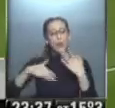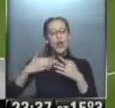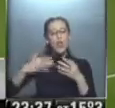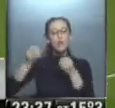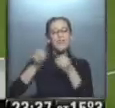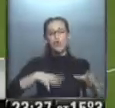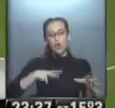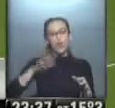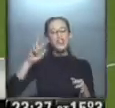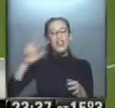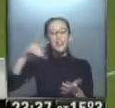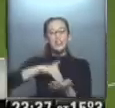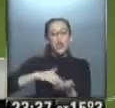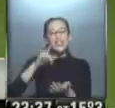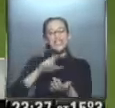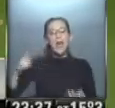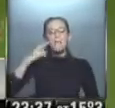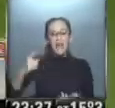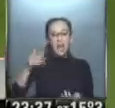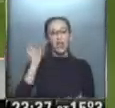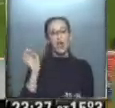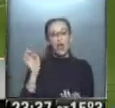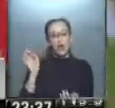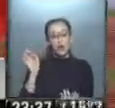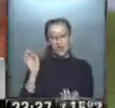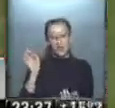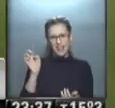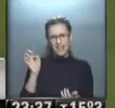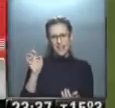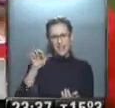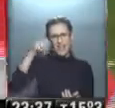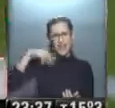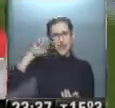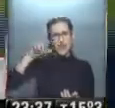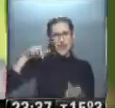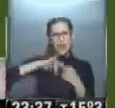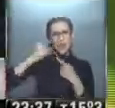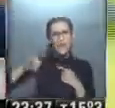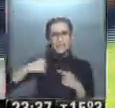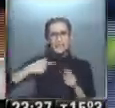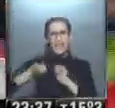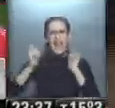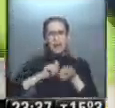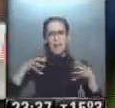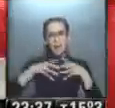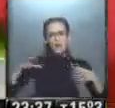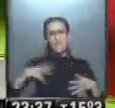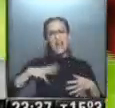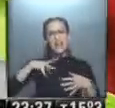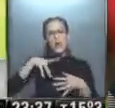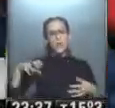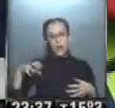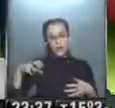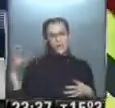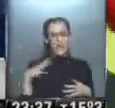cerca, 3.100.000 dólares, lo que costó el pase de Leonel Núñez, que llegue aquí. Todavía no ha cobrado este conjunto